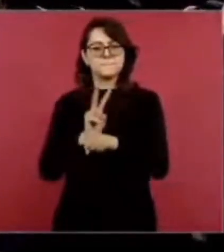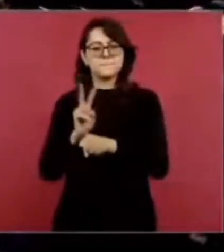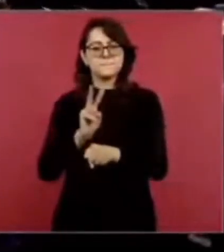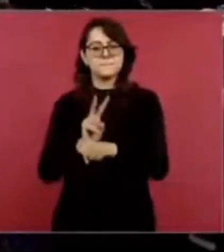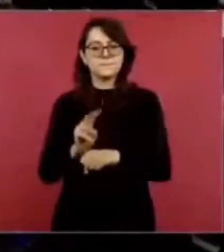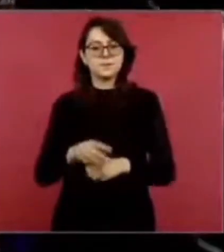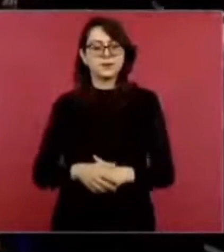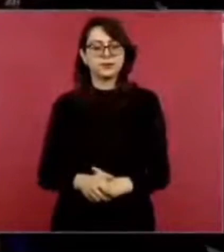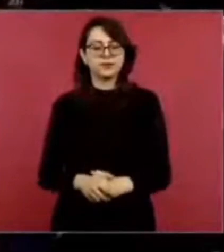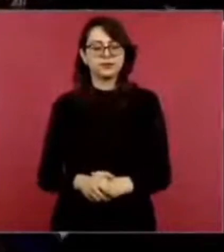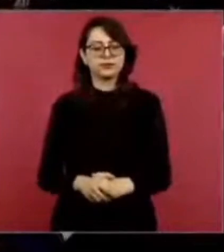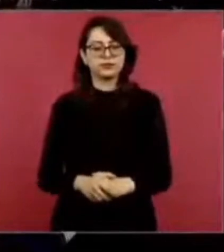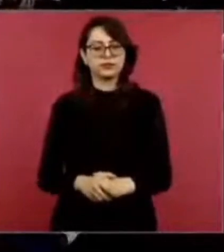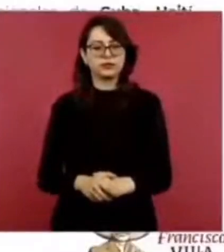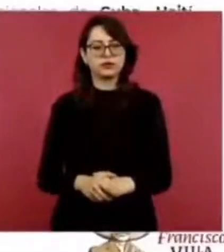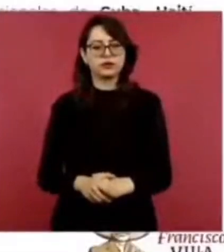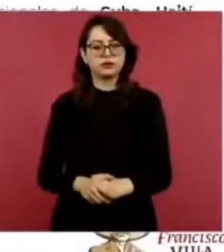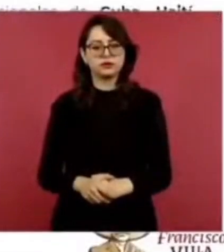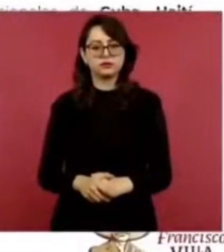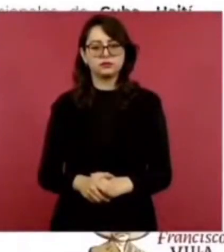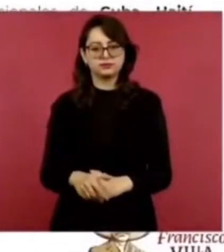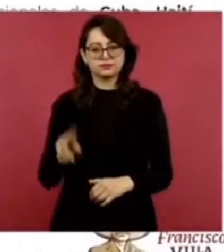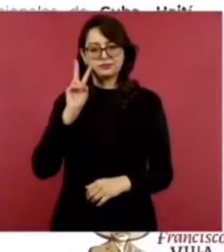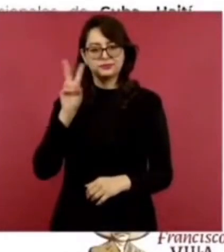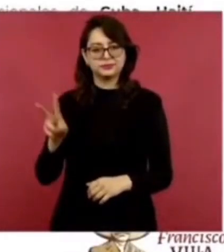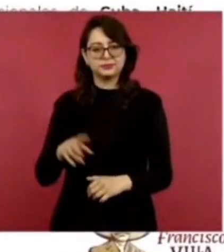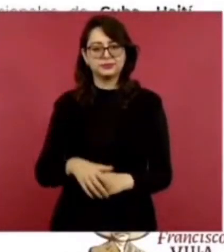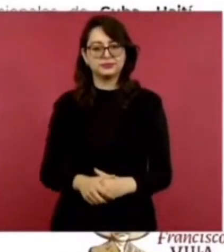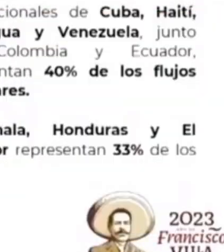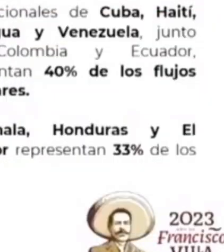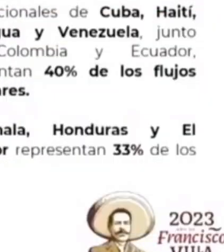Entonces, todo pasa por México.